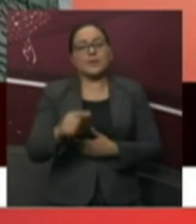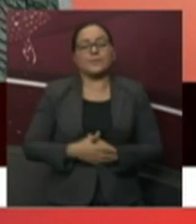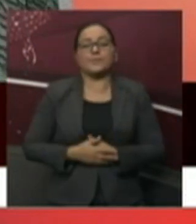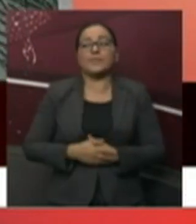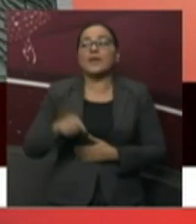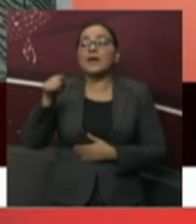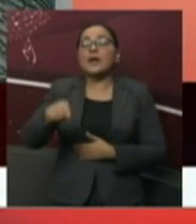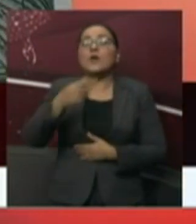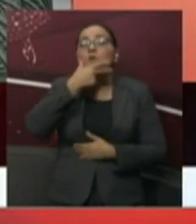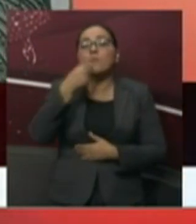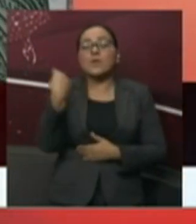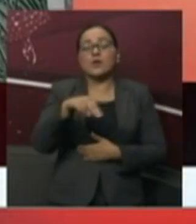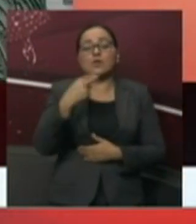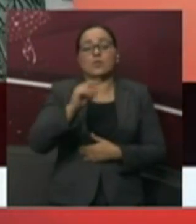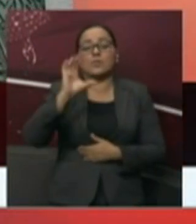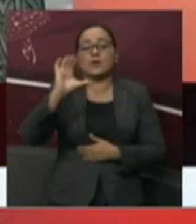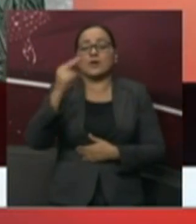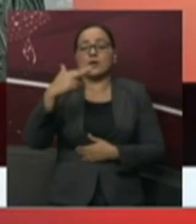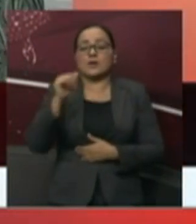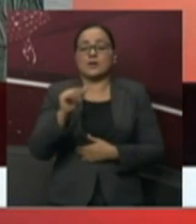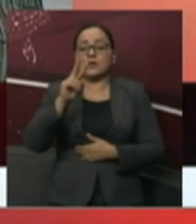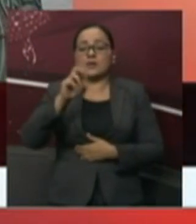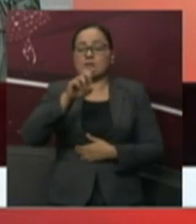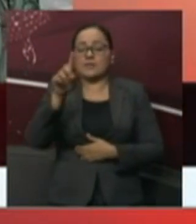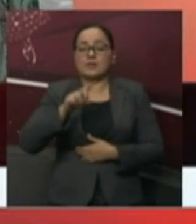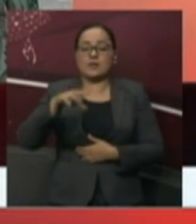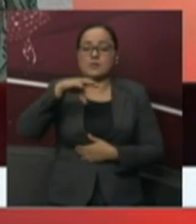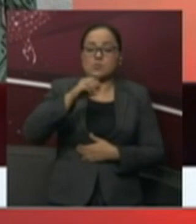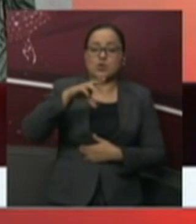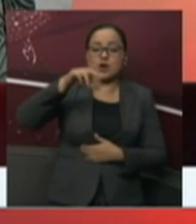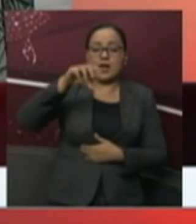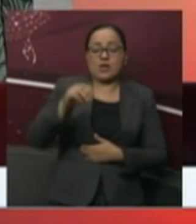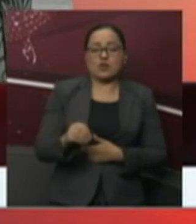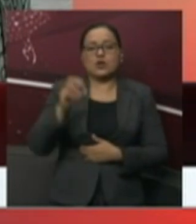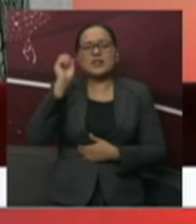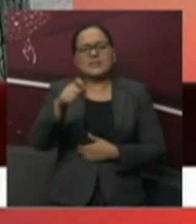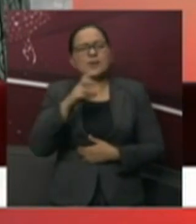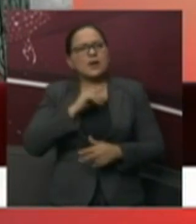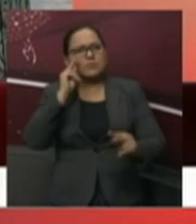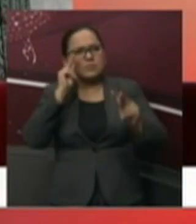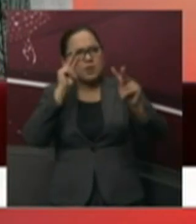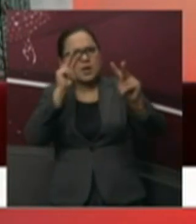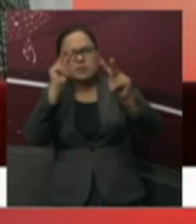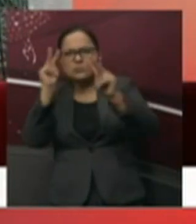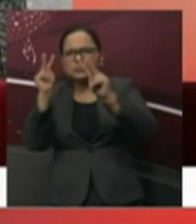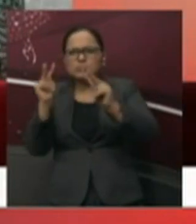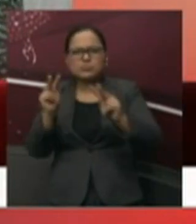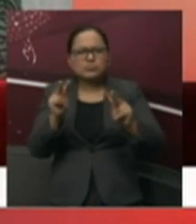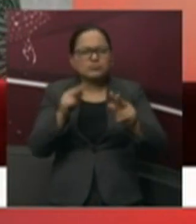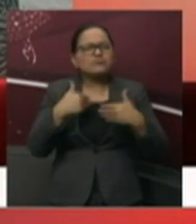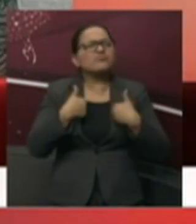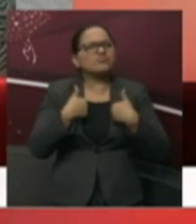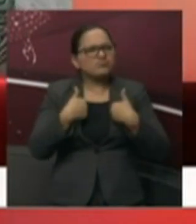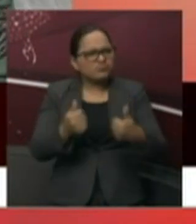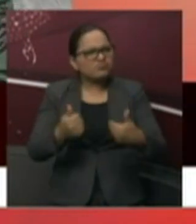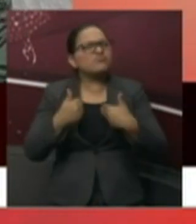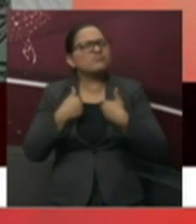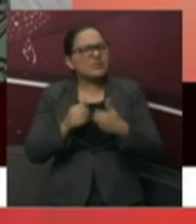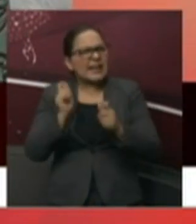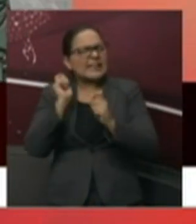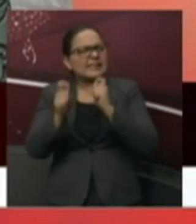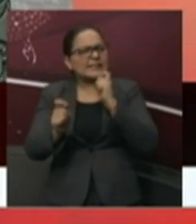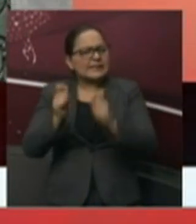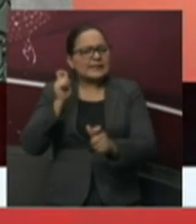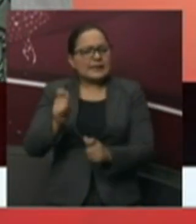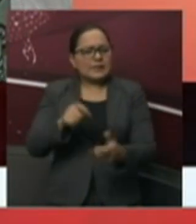de Chávez Morado tiene la cualidad de que es absolutamente legible. Su sofisticación estriba precisamente en eso, en